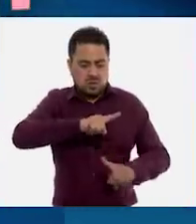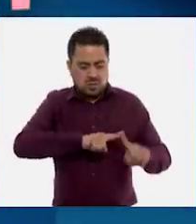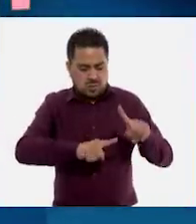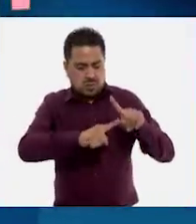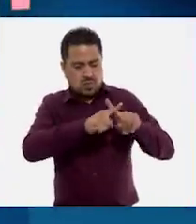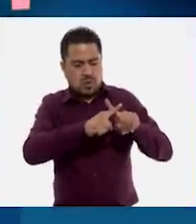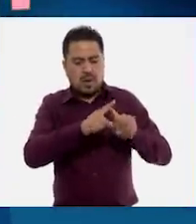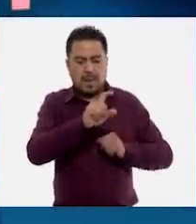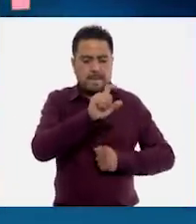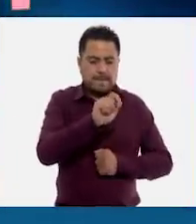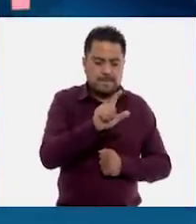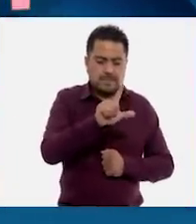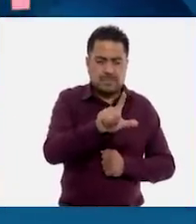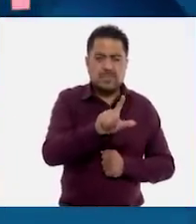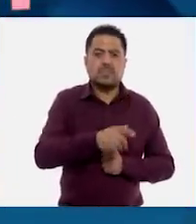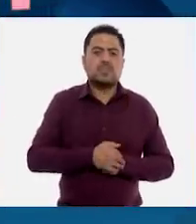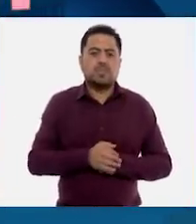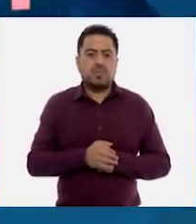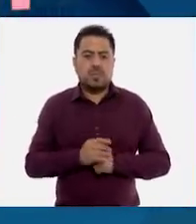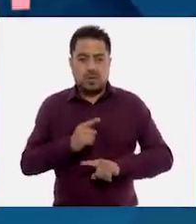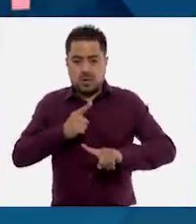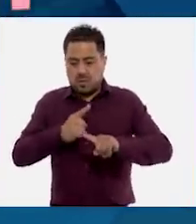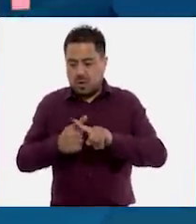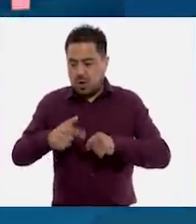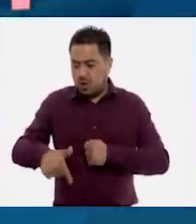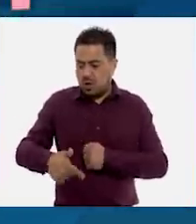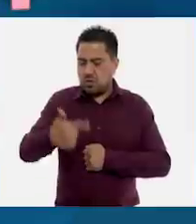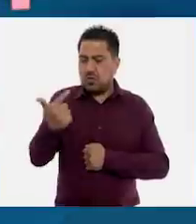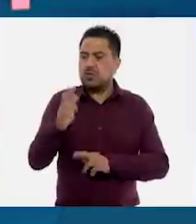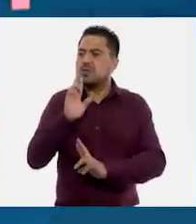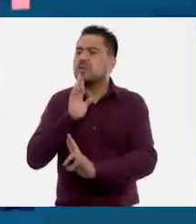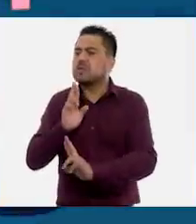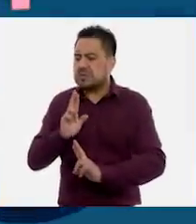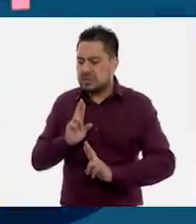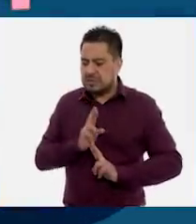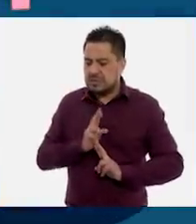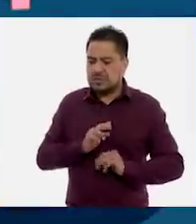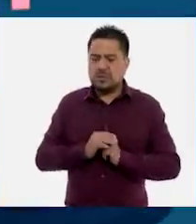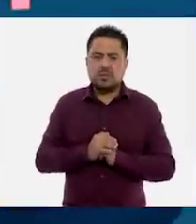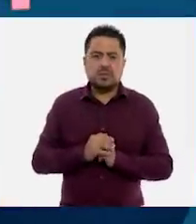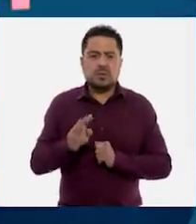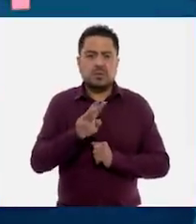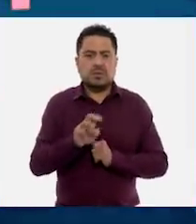multiplicamos 27 por 12, nos da como resultado